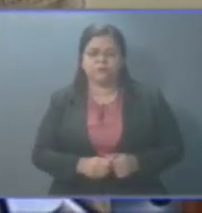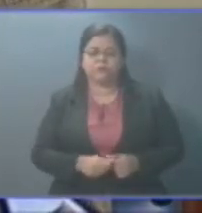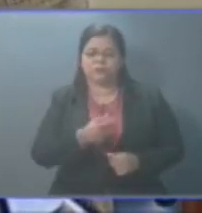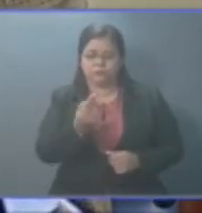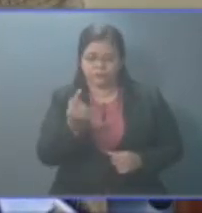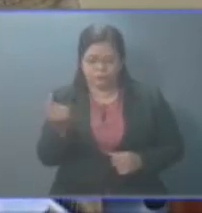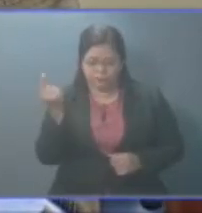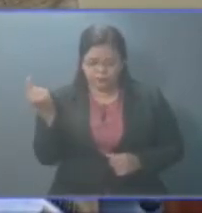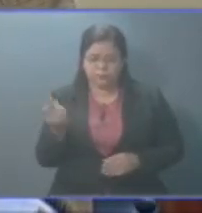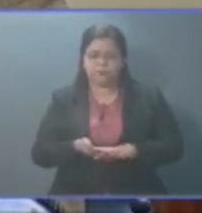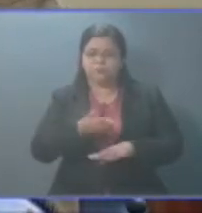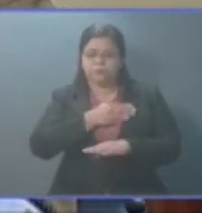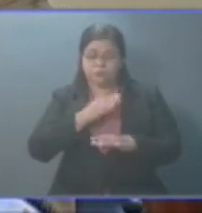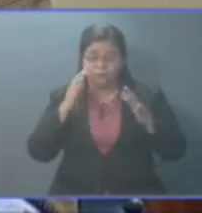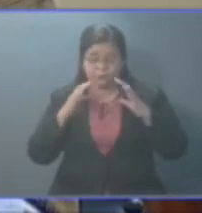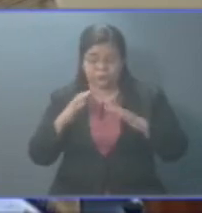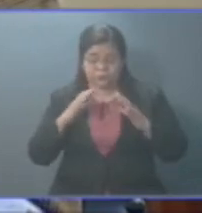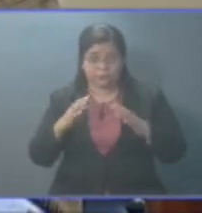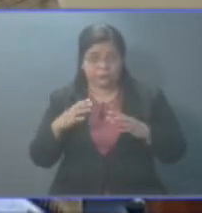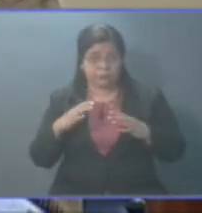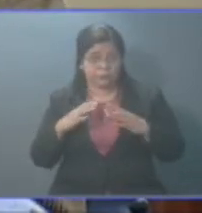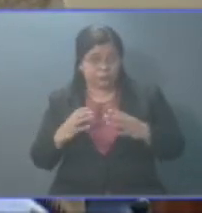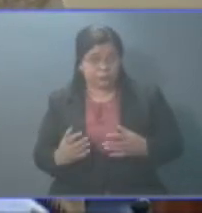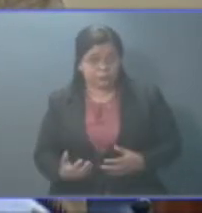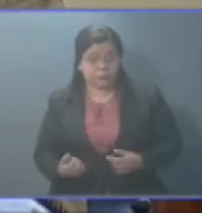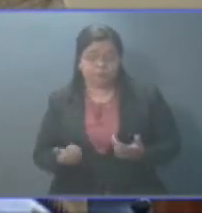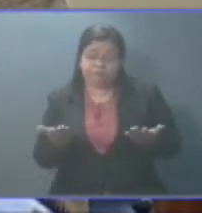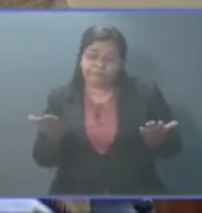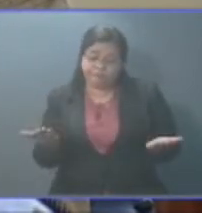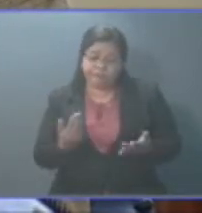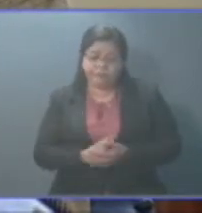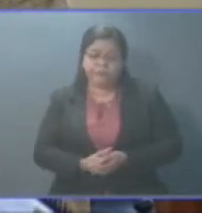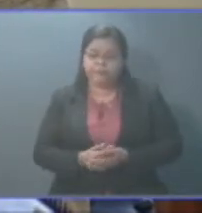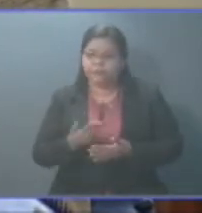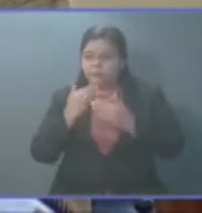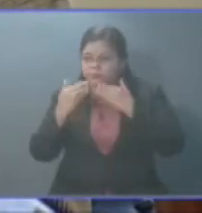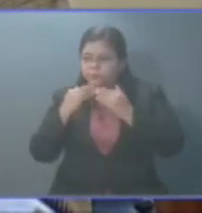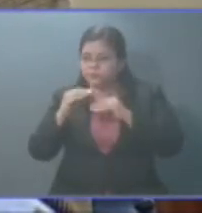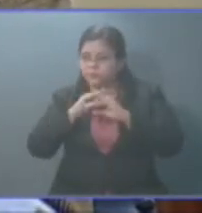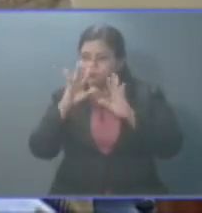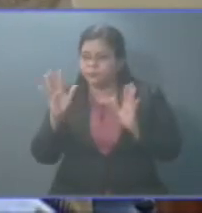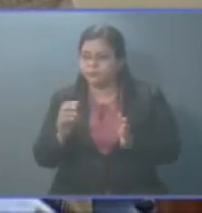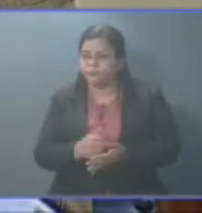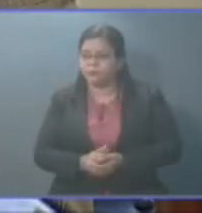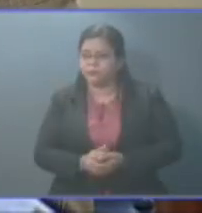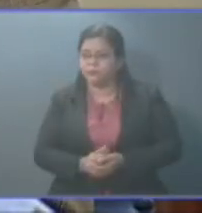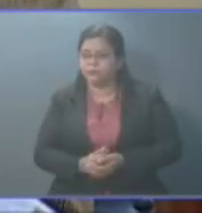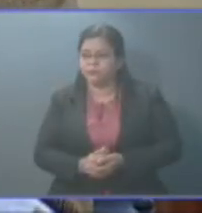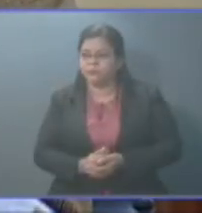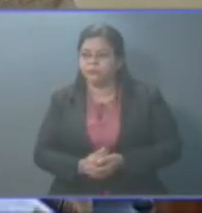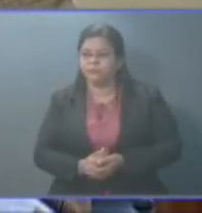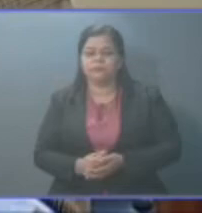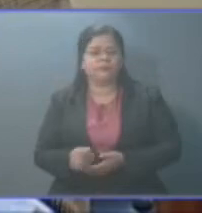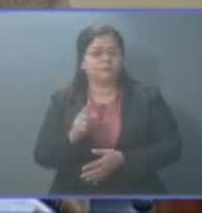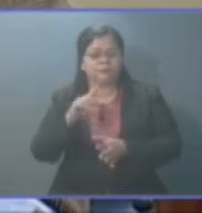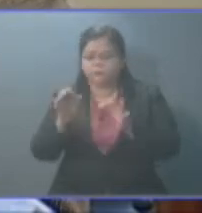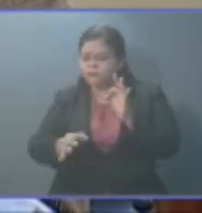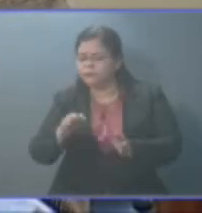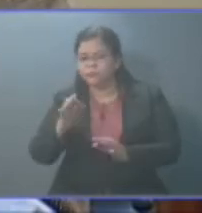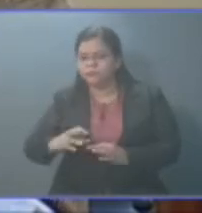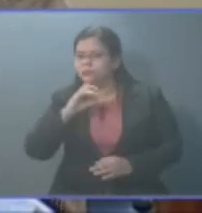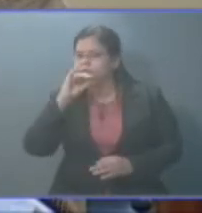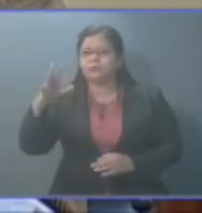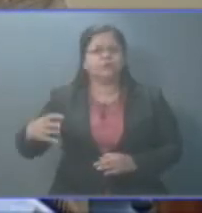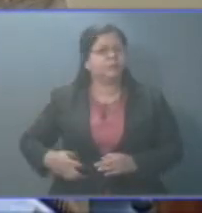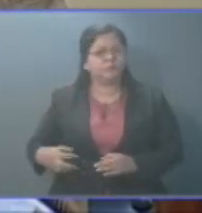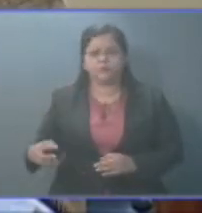veteranos de guerra, a los excombatientes. Así que solo lo dejo claro. No se vale mentir,